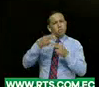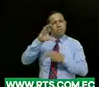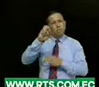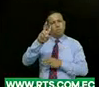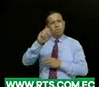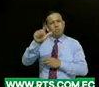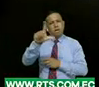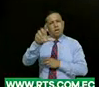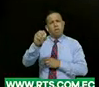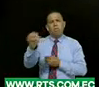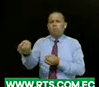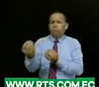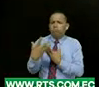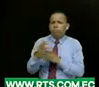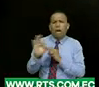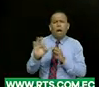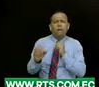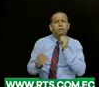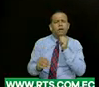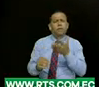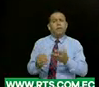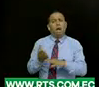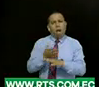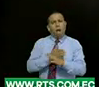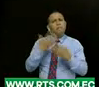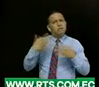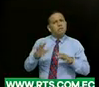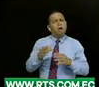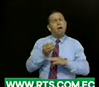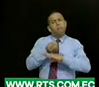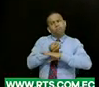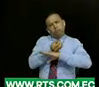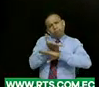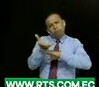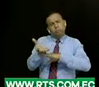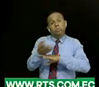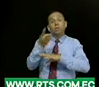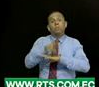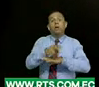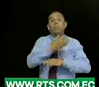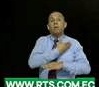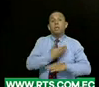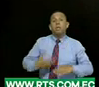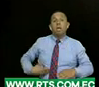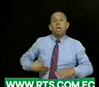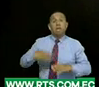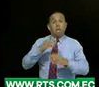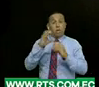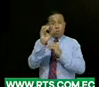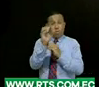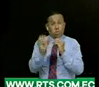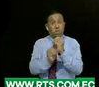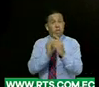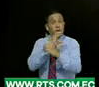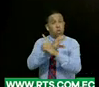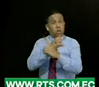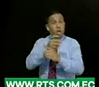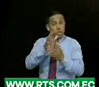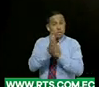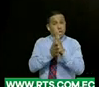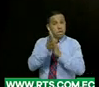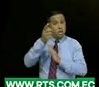recomendó también el pedido de juicio político el presidente del conadis porque pudieron haber antes y de que había un